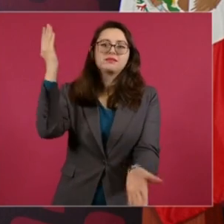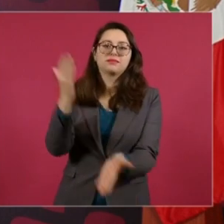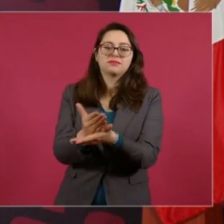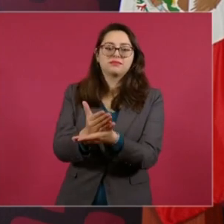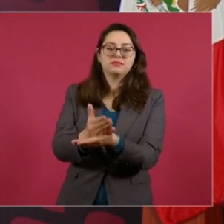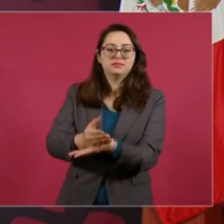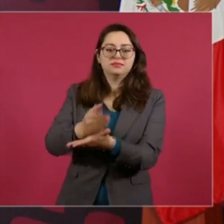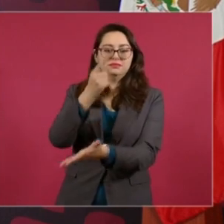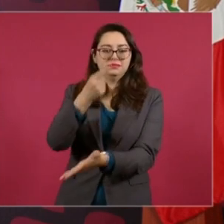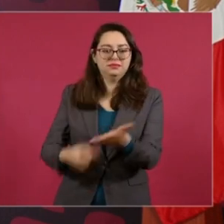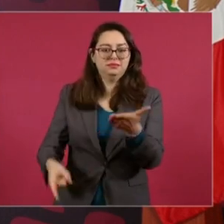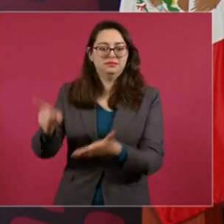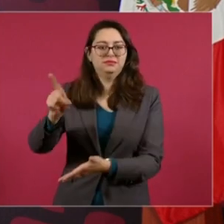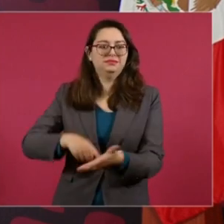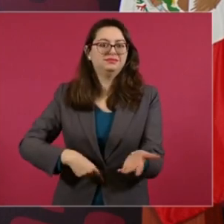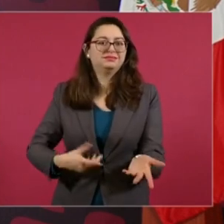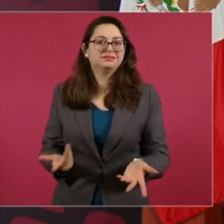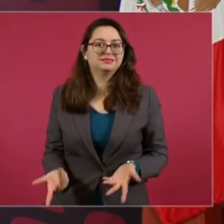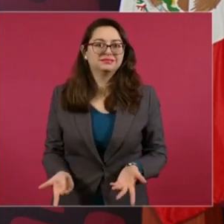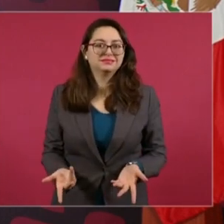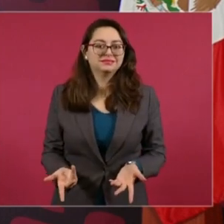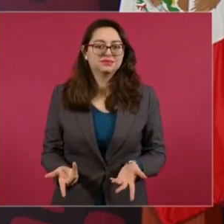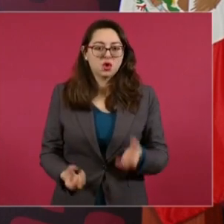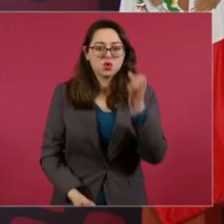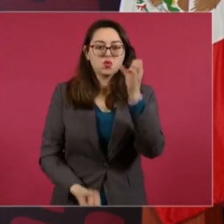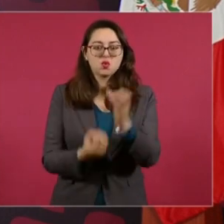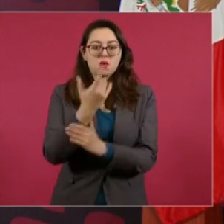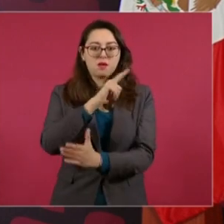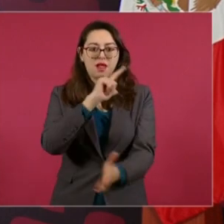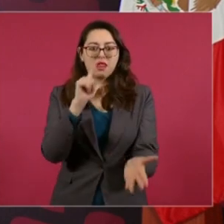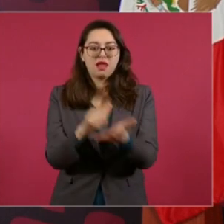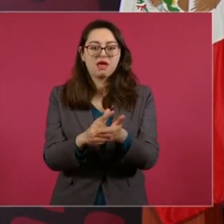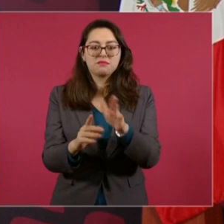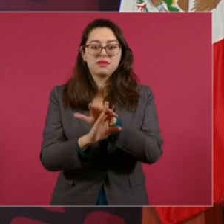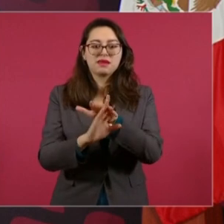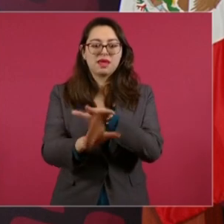en la nueva ley migratoria.